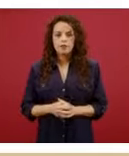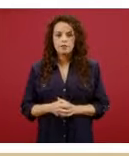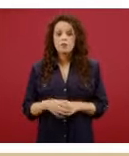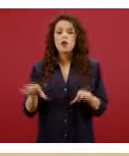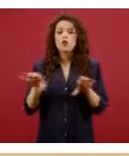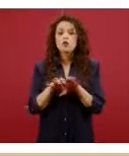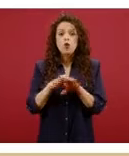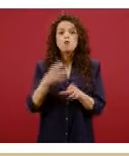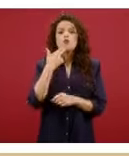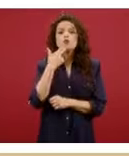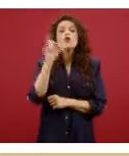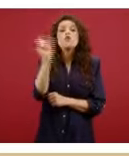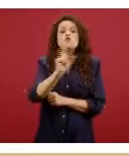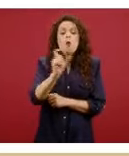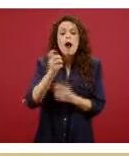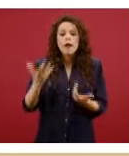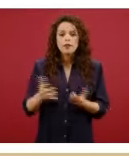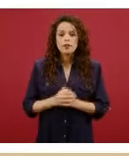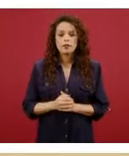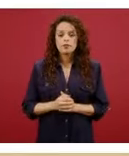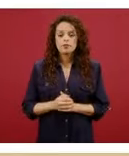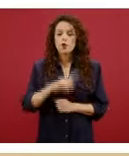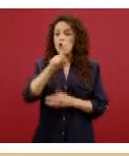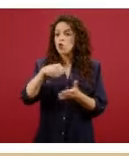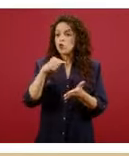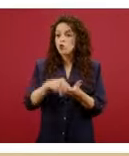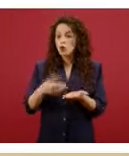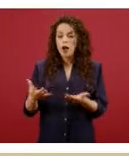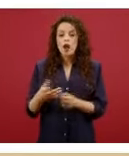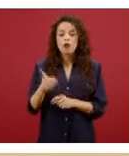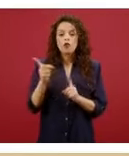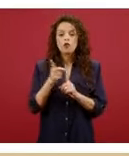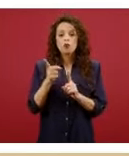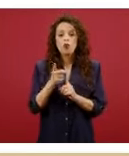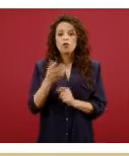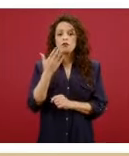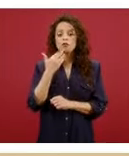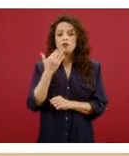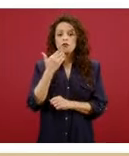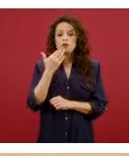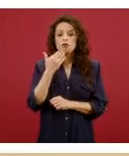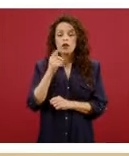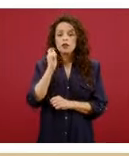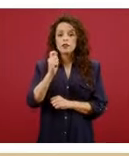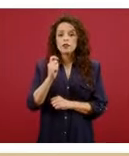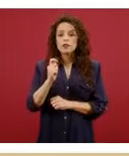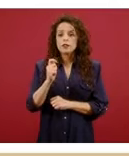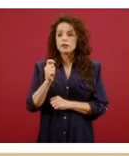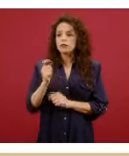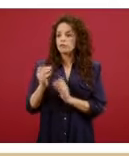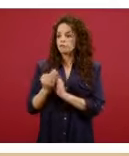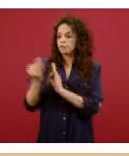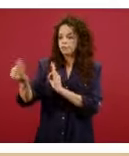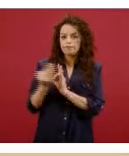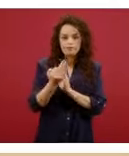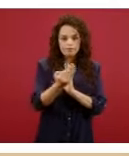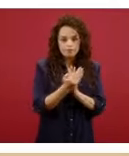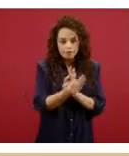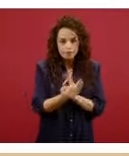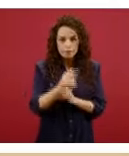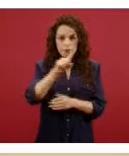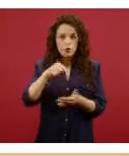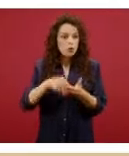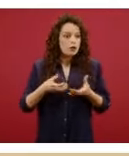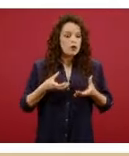usarlo? Entornos sin distanciamiento físico, es la recomendación de la Organización Mundial de la Salud. En lugares públicos,